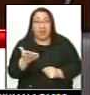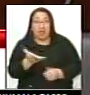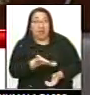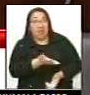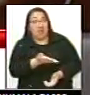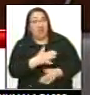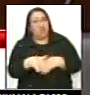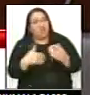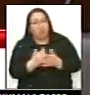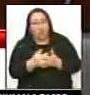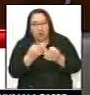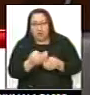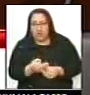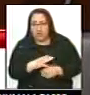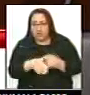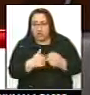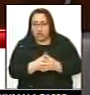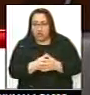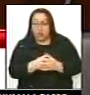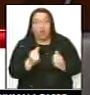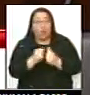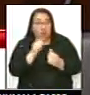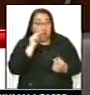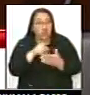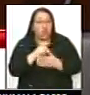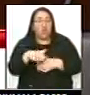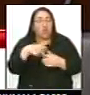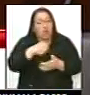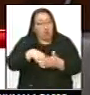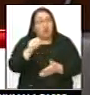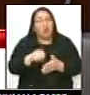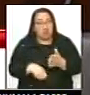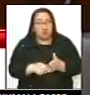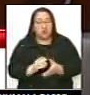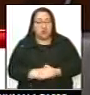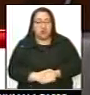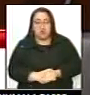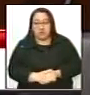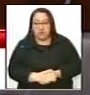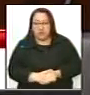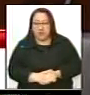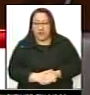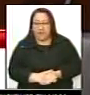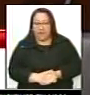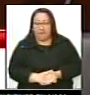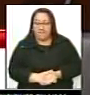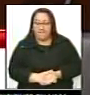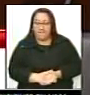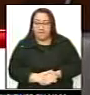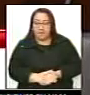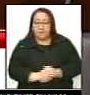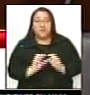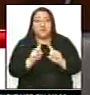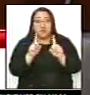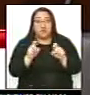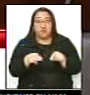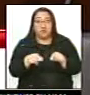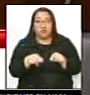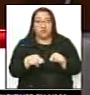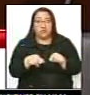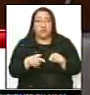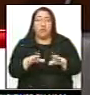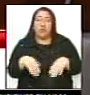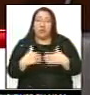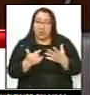que es de todos, en realidad, con observaciones. Hemos firmado con observaciones. Y la pregunta es,